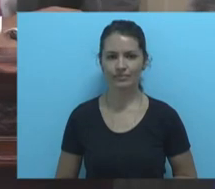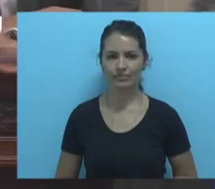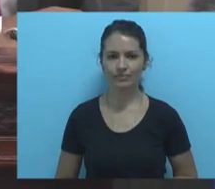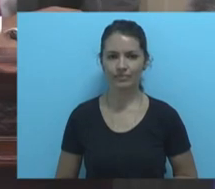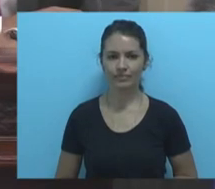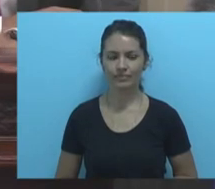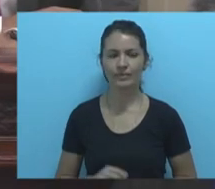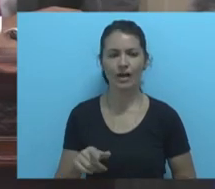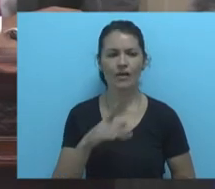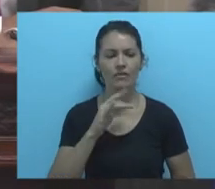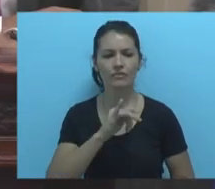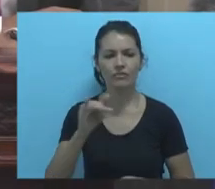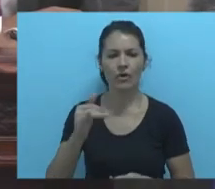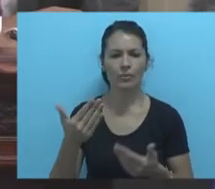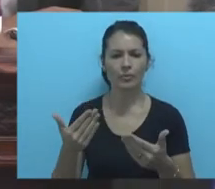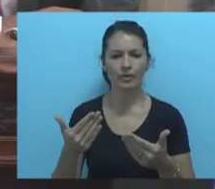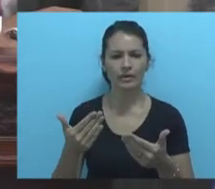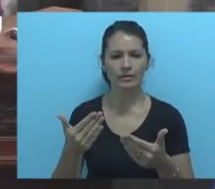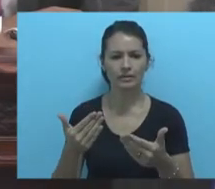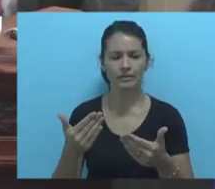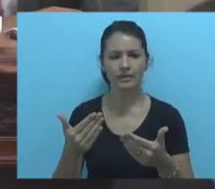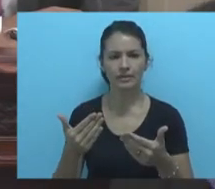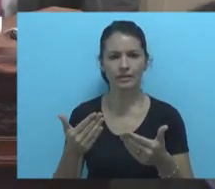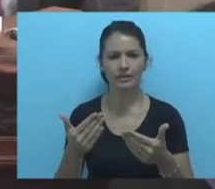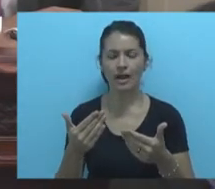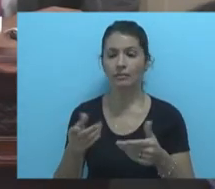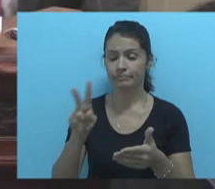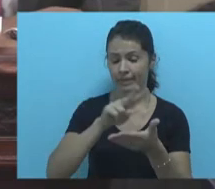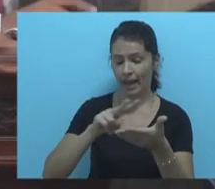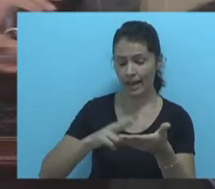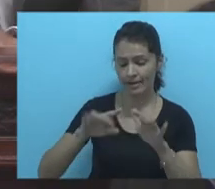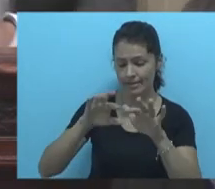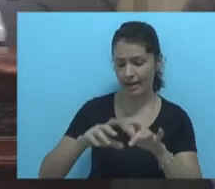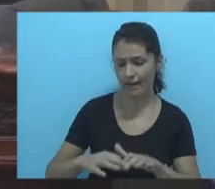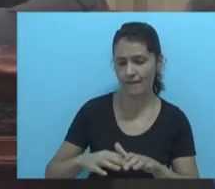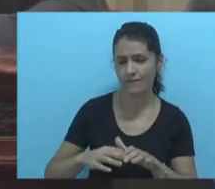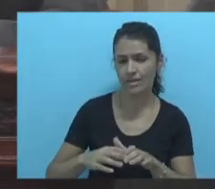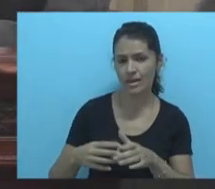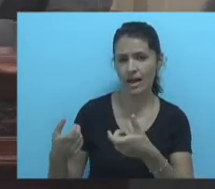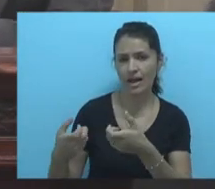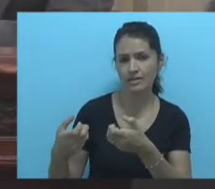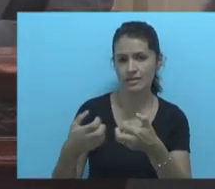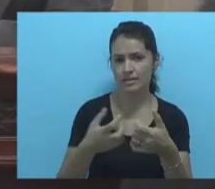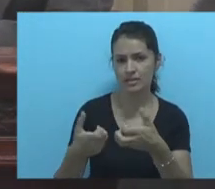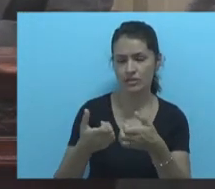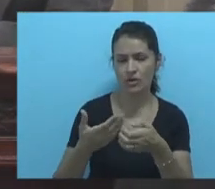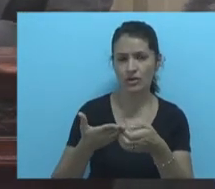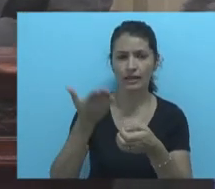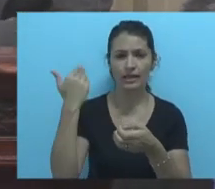Paso a informarles que se encuentra a consideración de la Cámara las versiones taquigráficas correspondientes a las sesiones de fecha